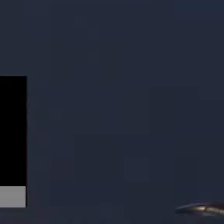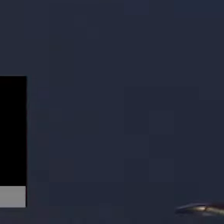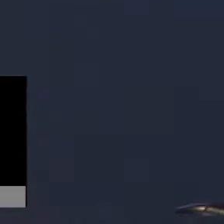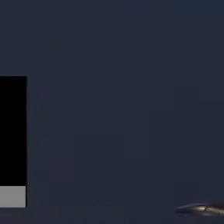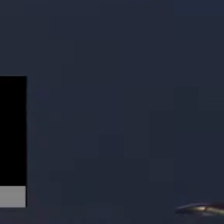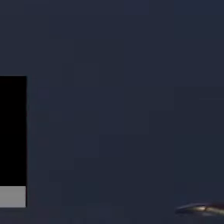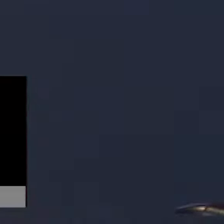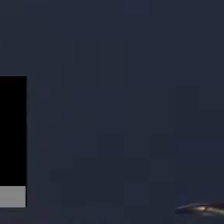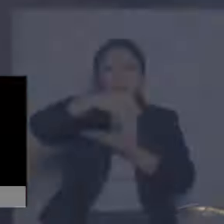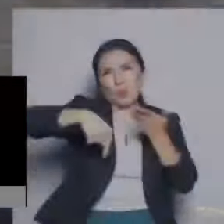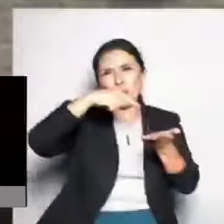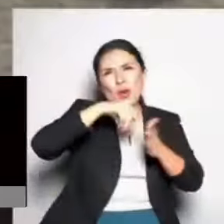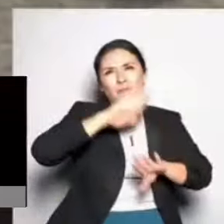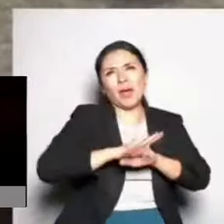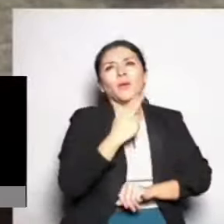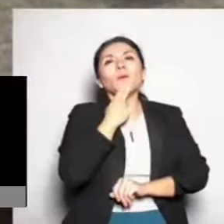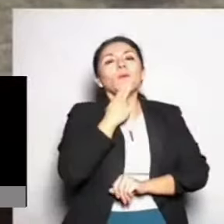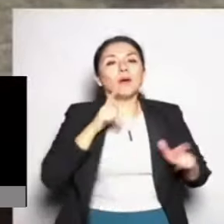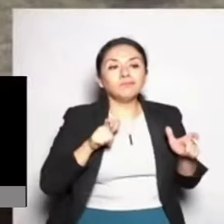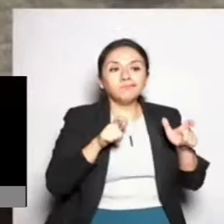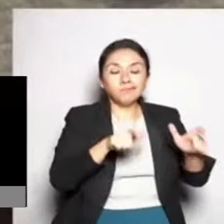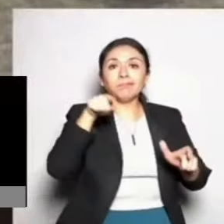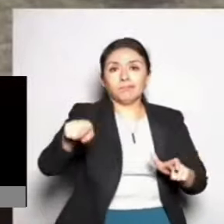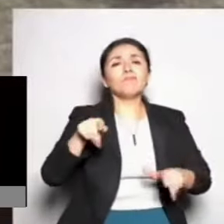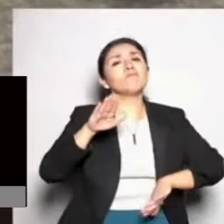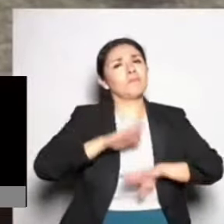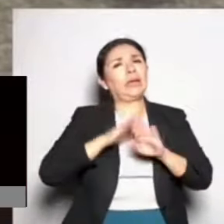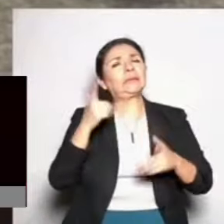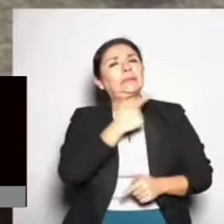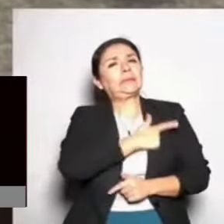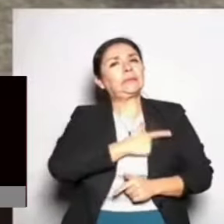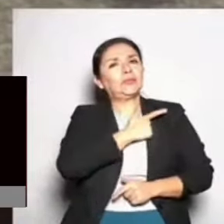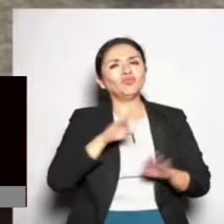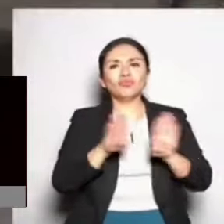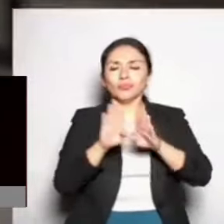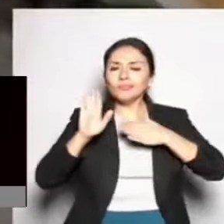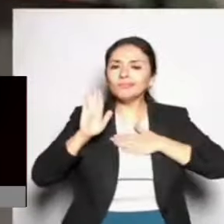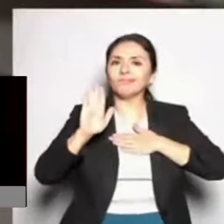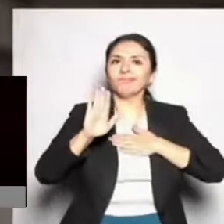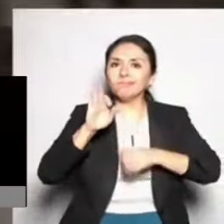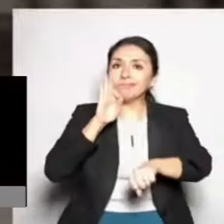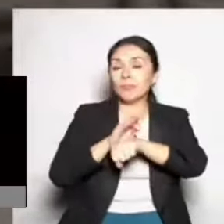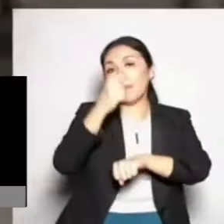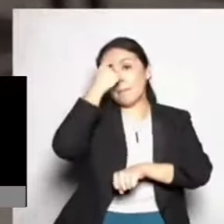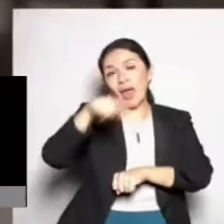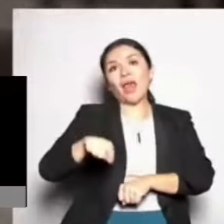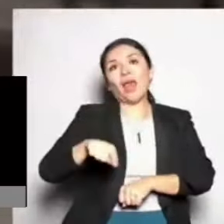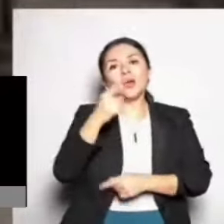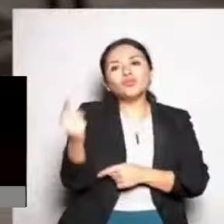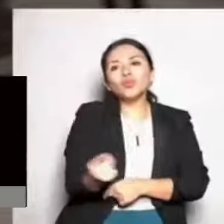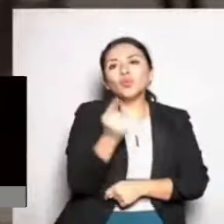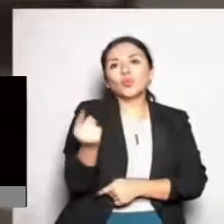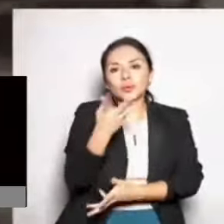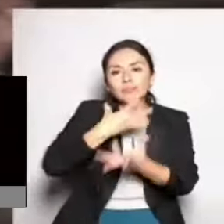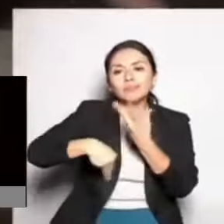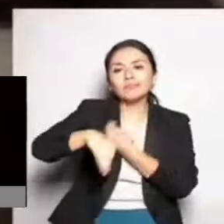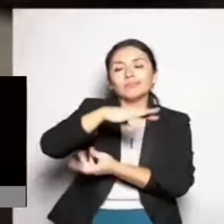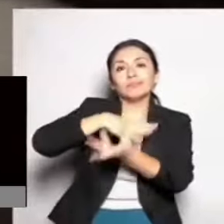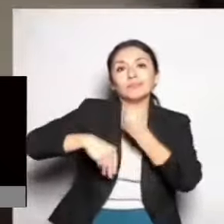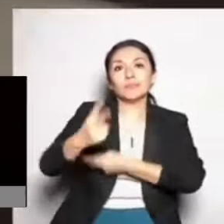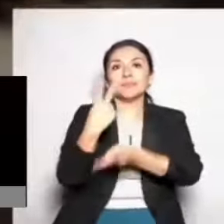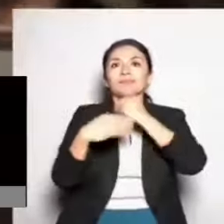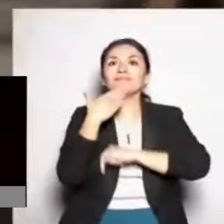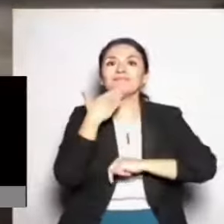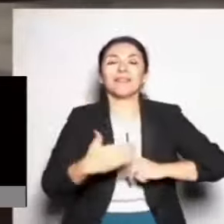encargo con mucha responsabilidad y muy contenta la verdad con muchas ganas de de aportar este gobierno de Clara